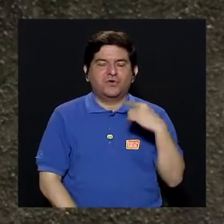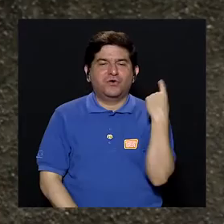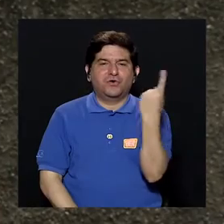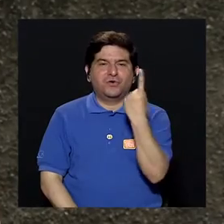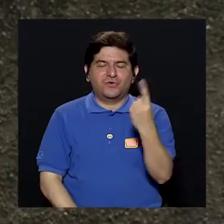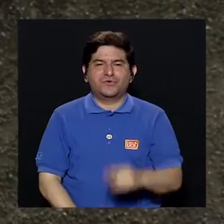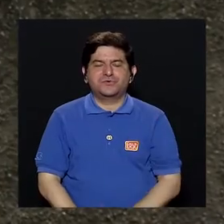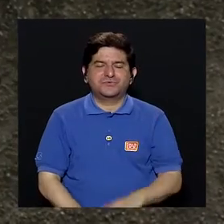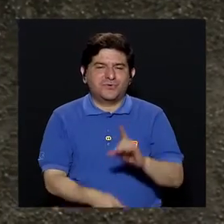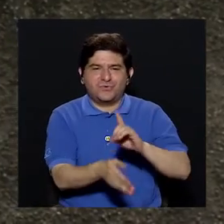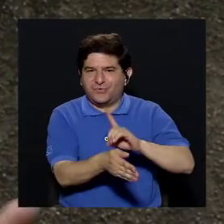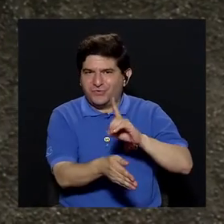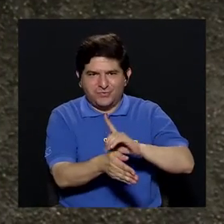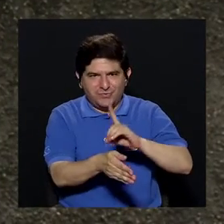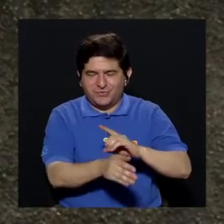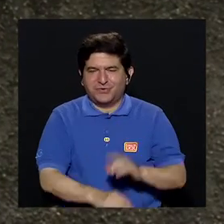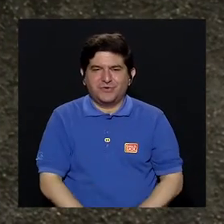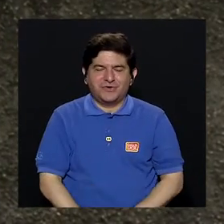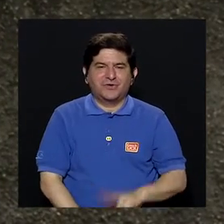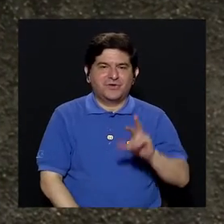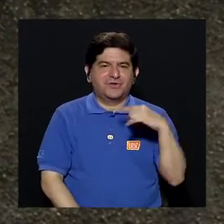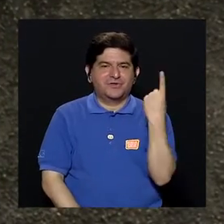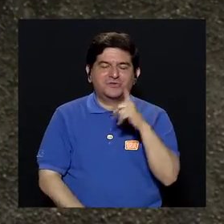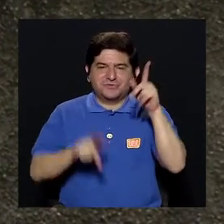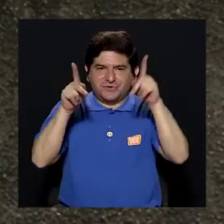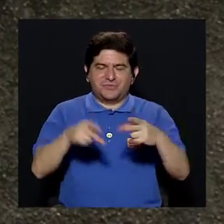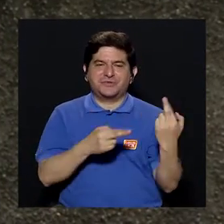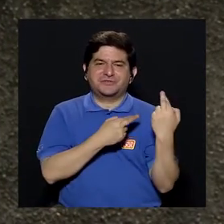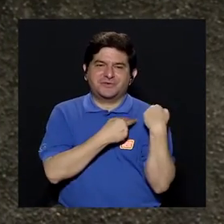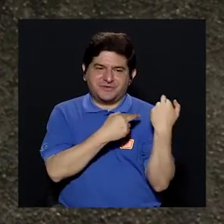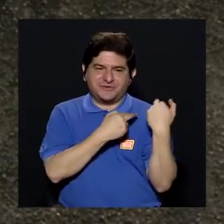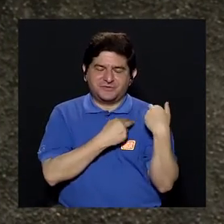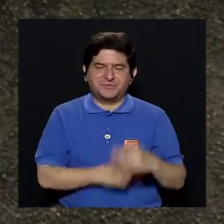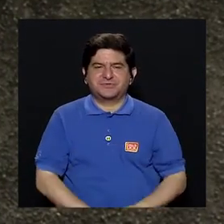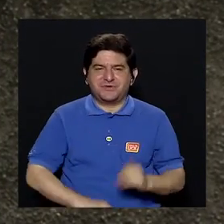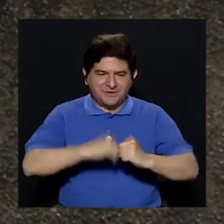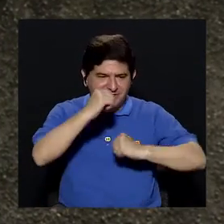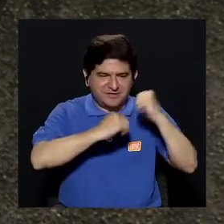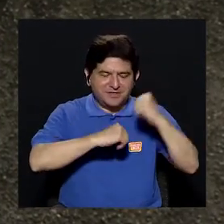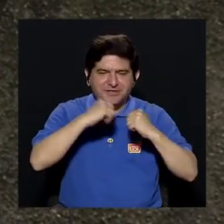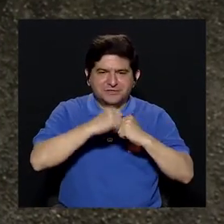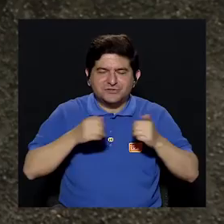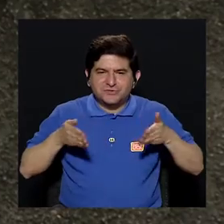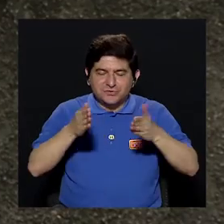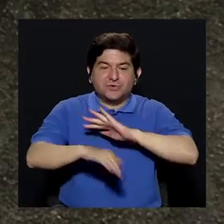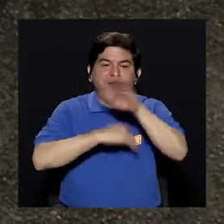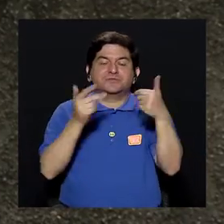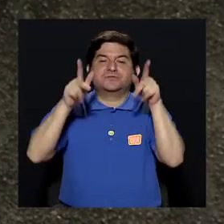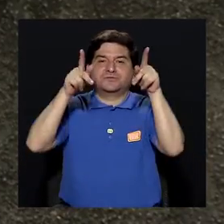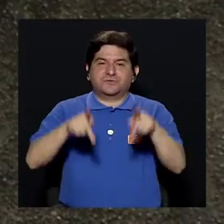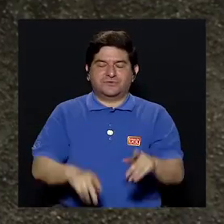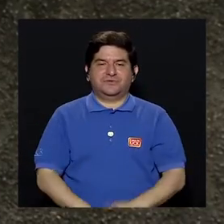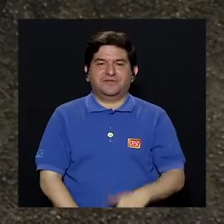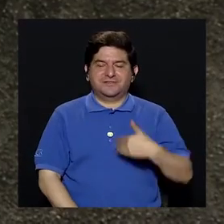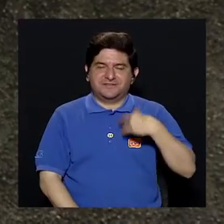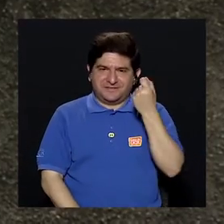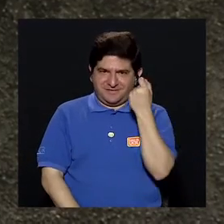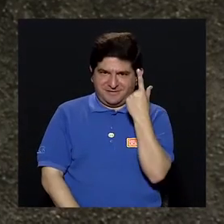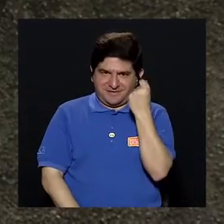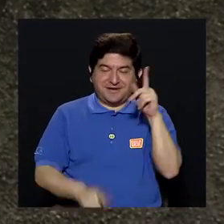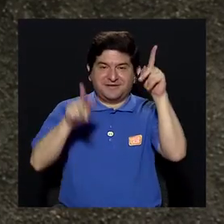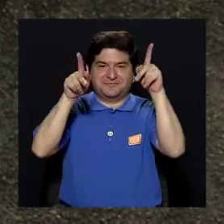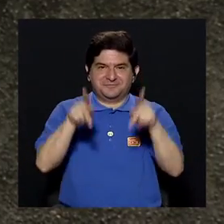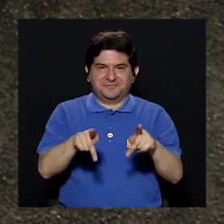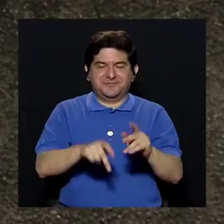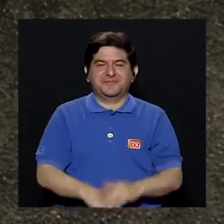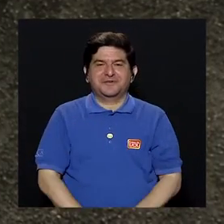solo de los médicos o no es solo de los encargados de infraestructura vial, es de todos. Tenemos que entender que